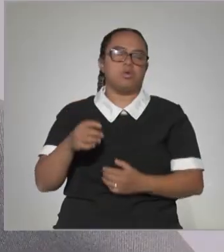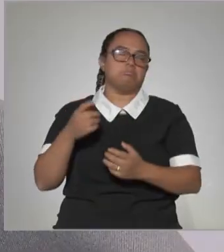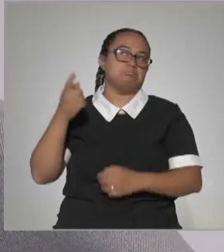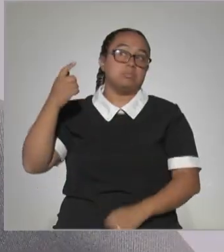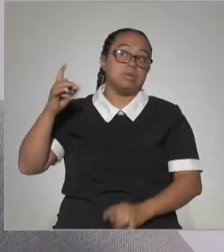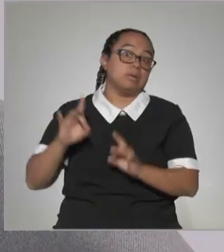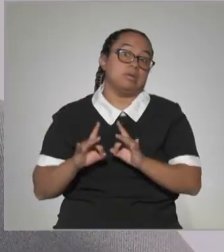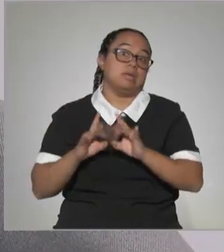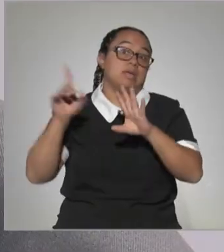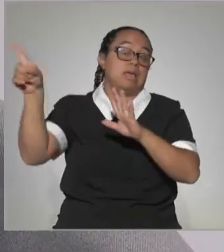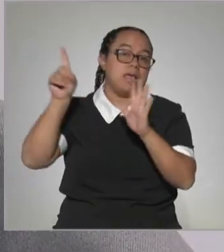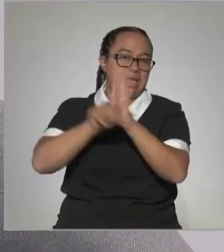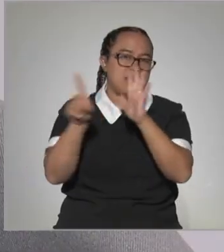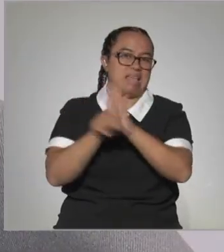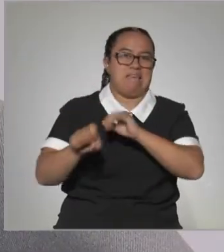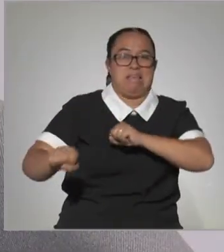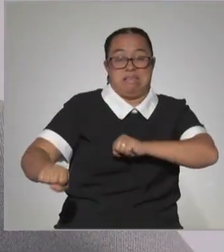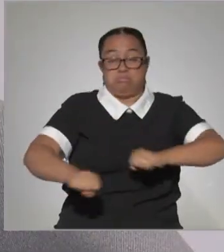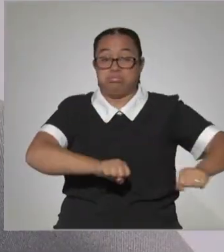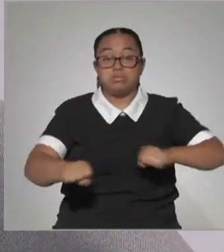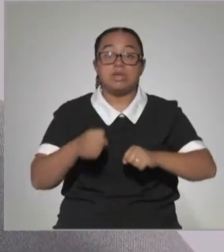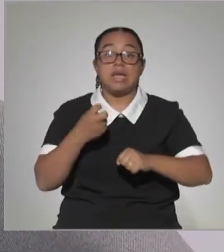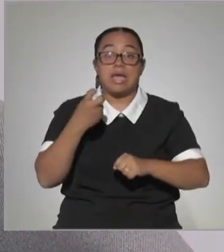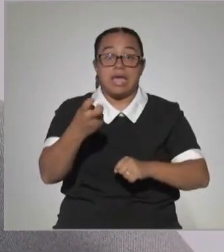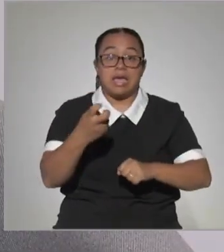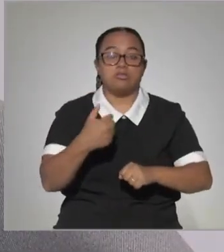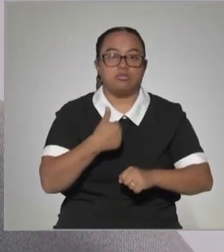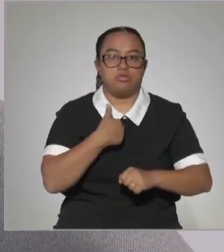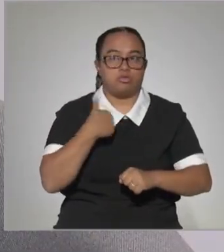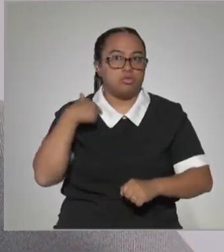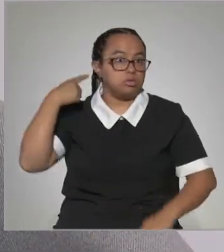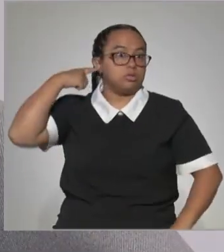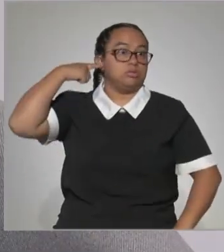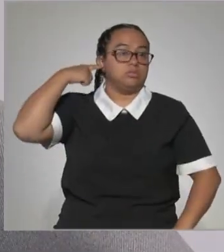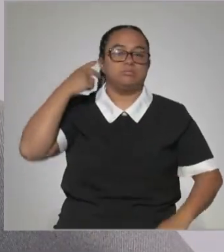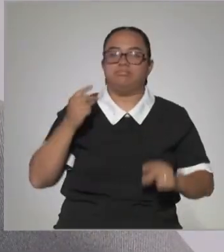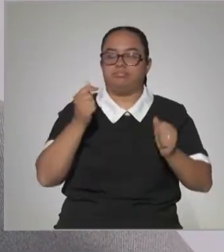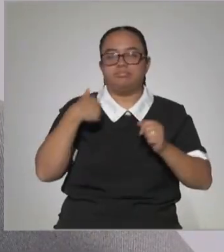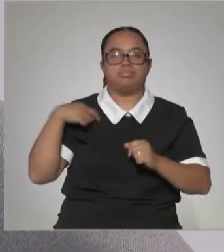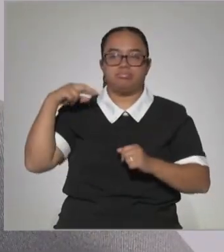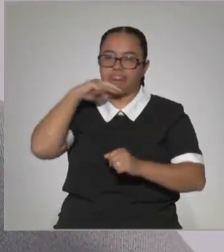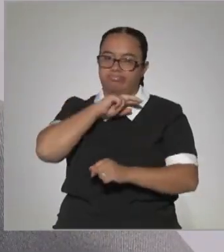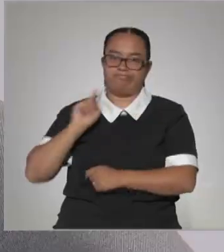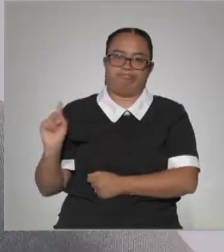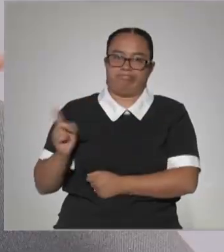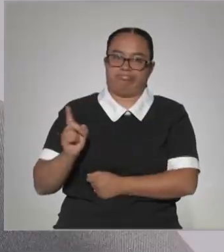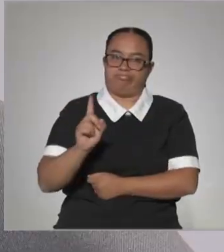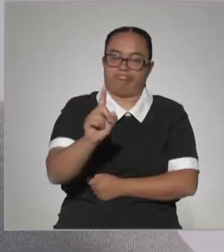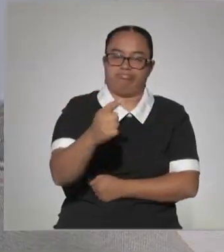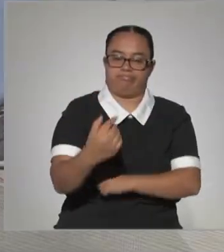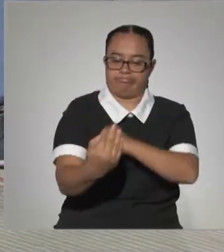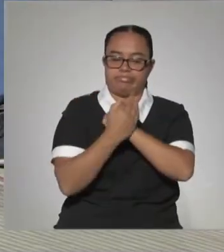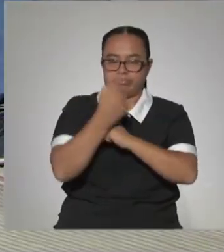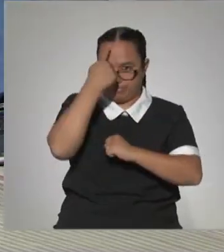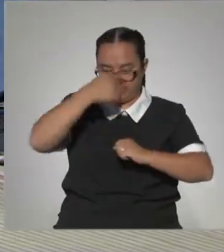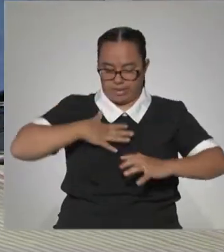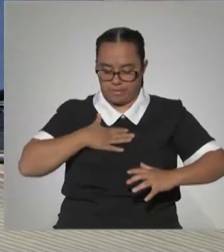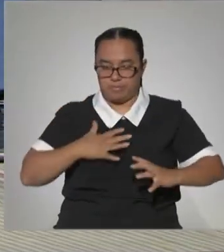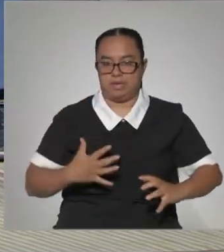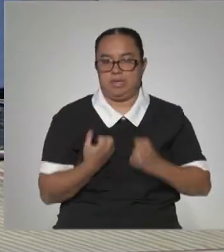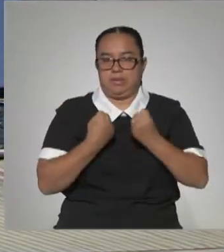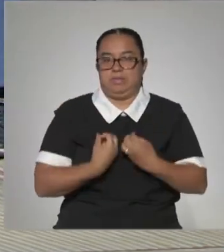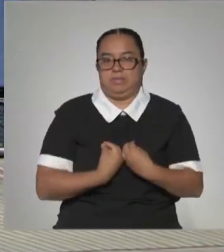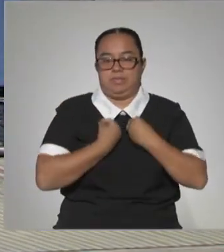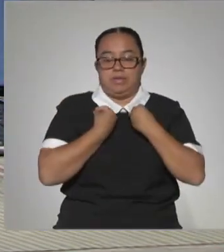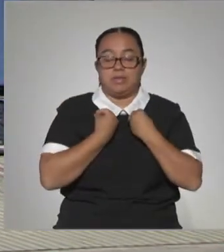alerta sísmica, ¿no? Esa respuesta de ansiedad va a permitir que yo salga, corra y me proteja y sobreviva, ¿no? Entonces, claro